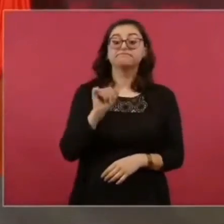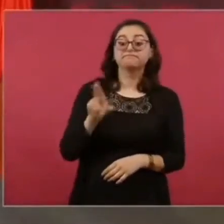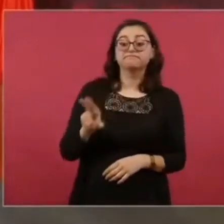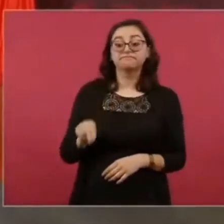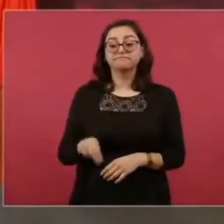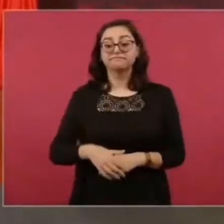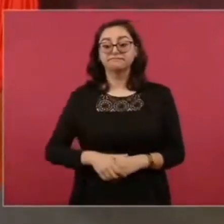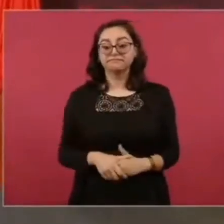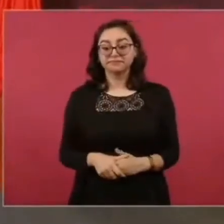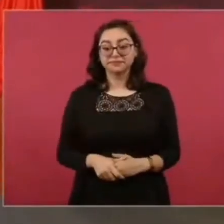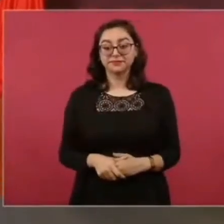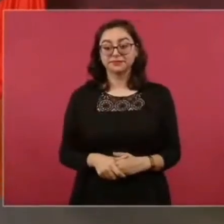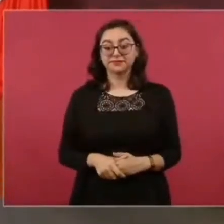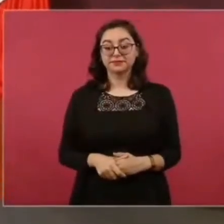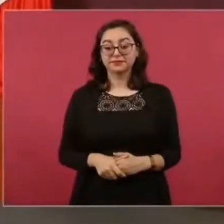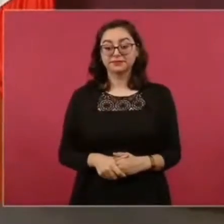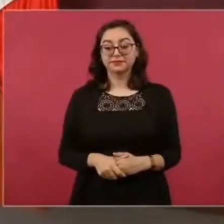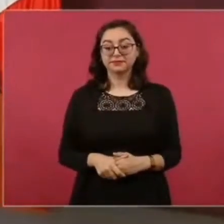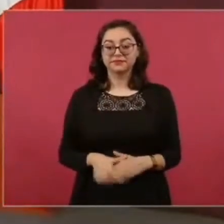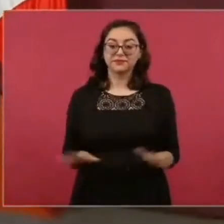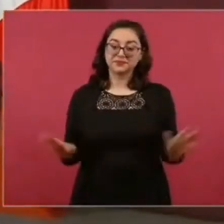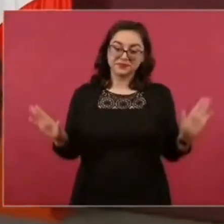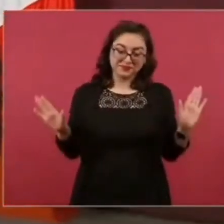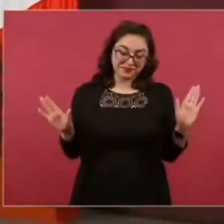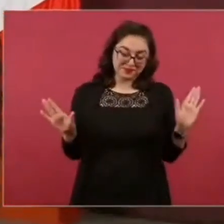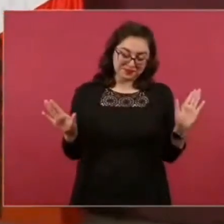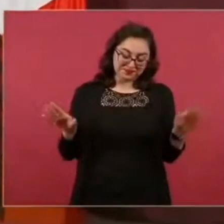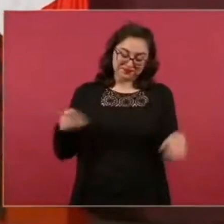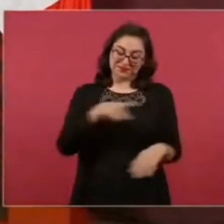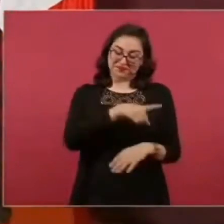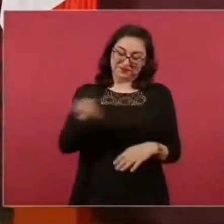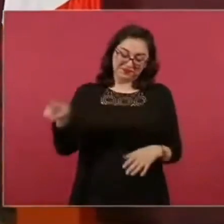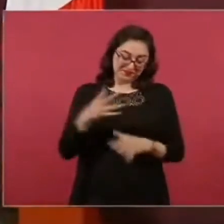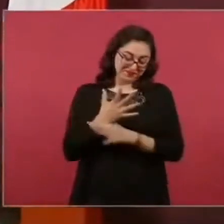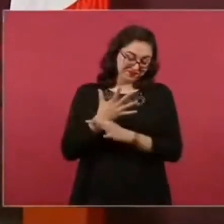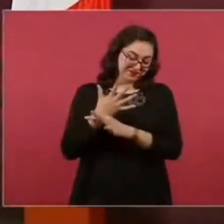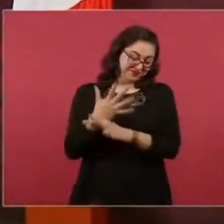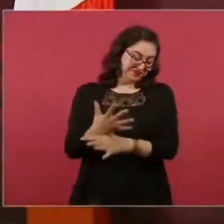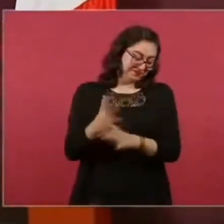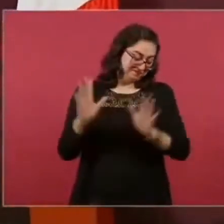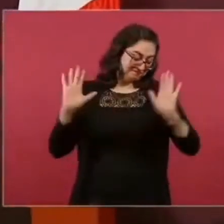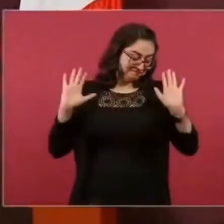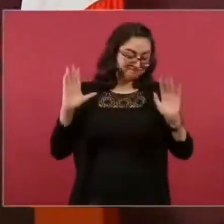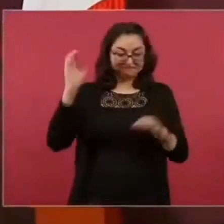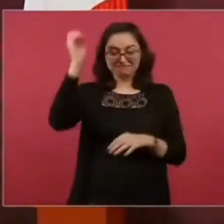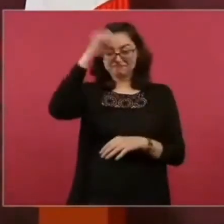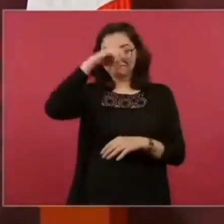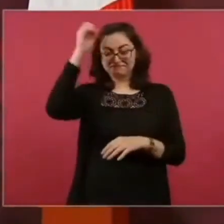No, ahí en secreto. La opinión es libre.